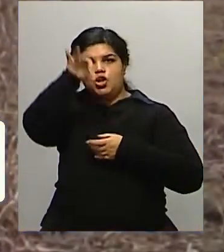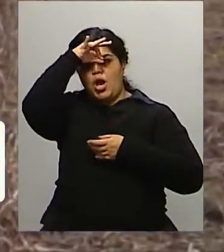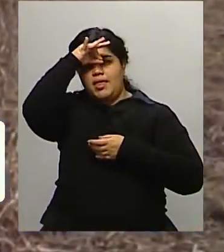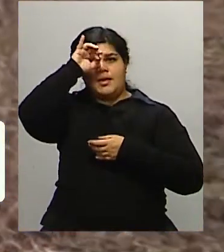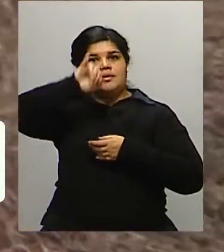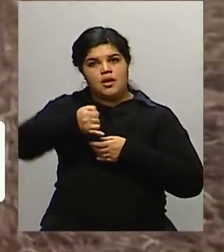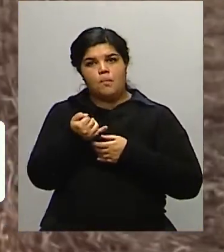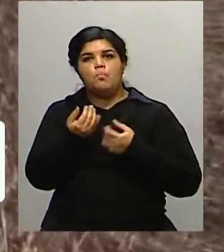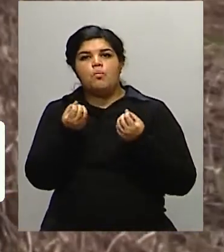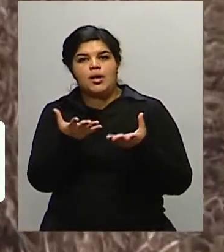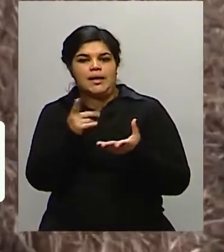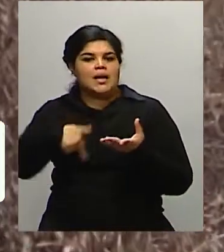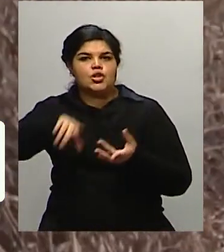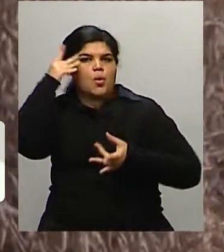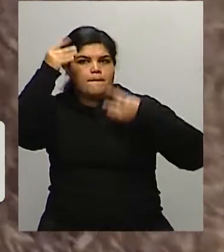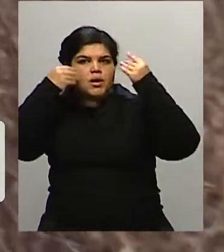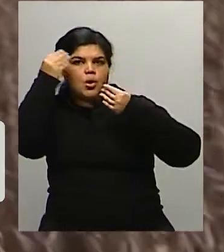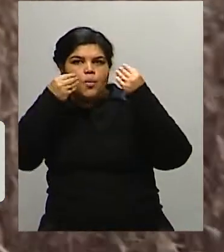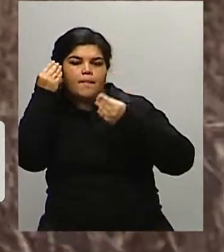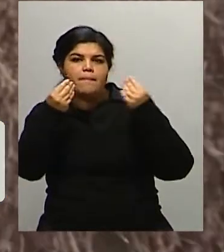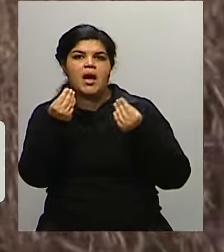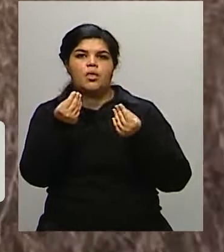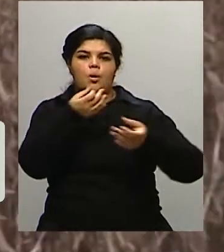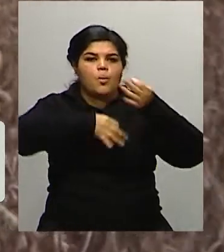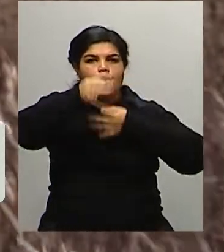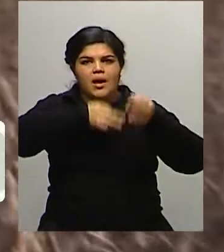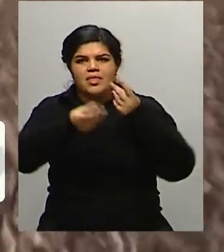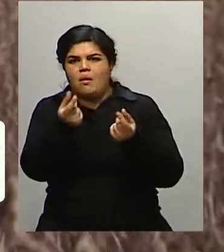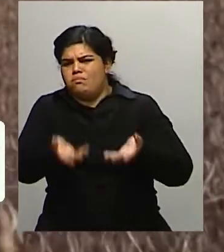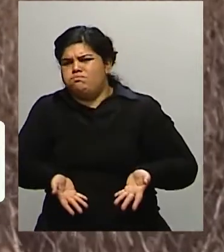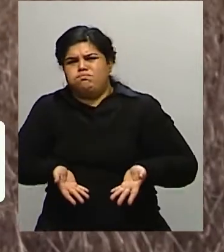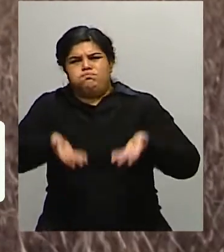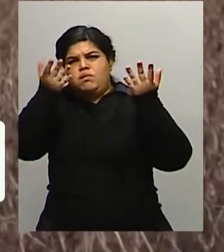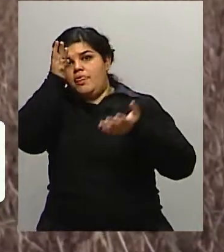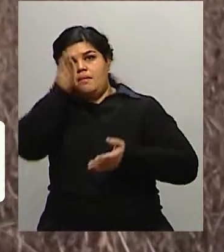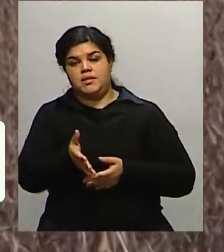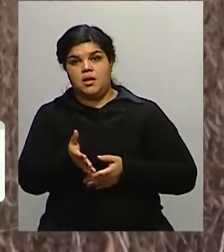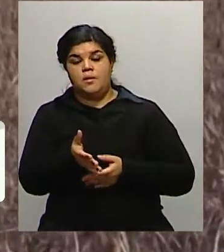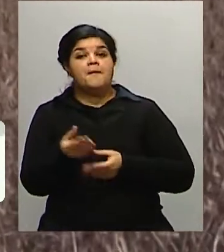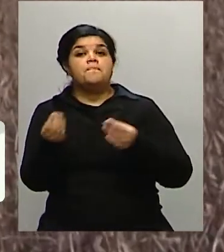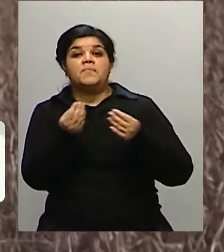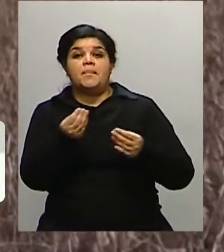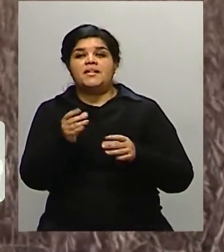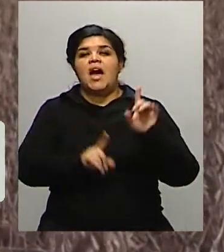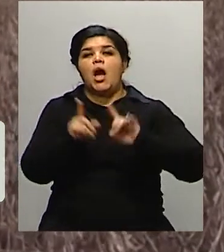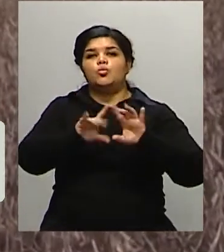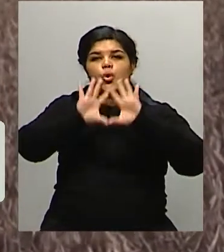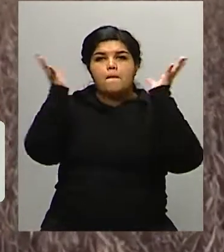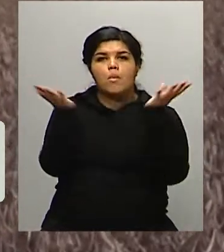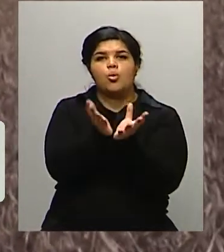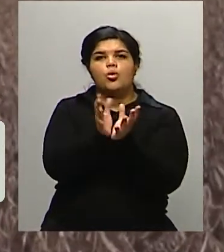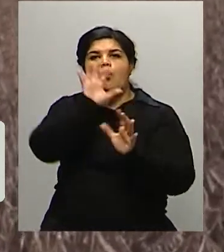haber un impacto muy importante en aquellas regiones que son importadoras netas